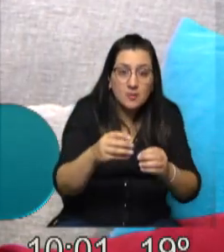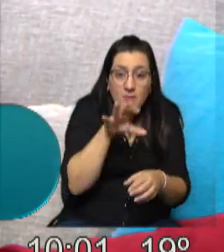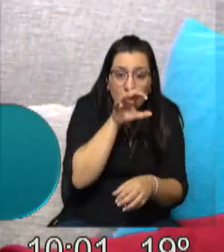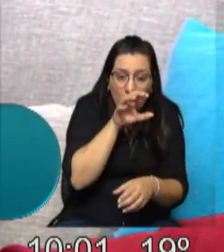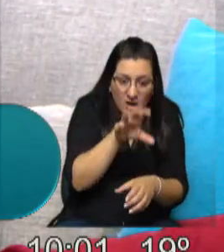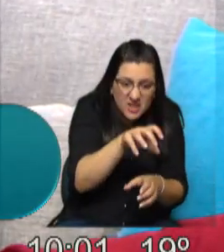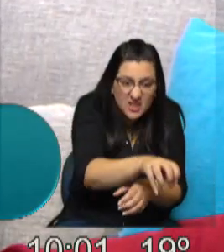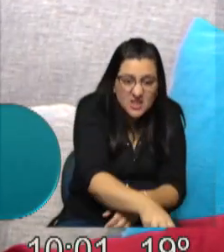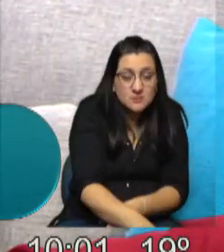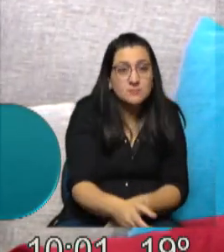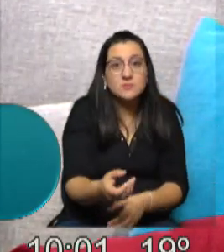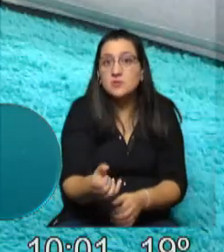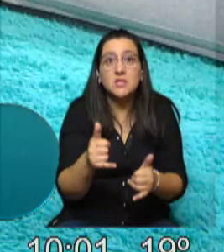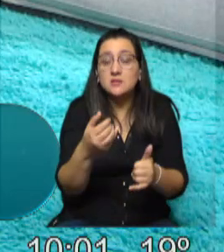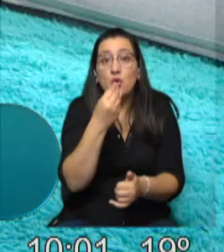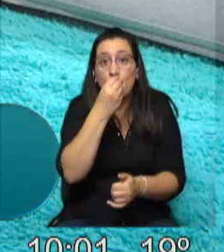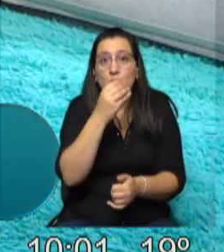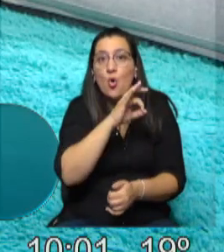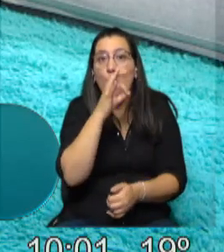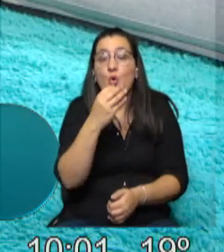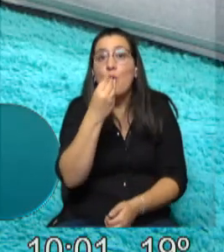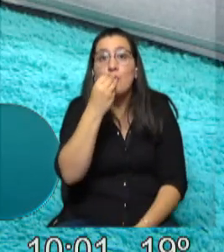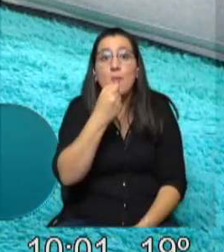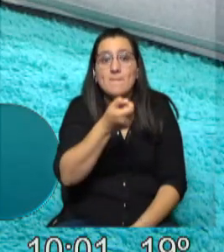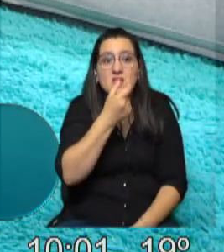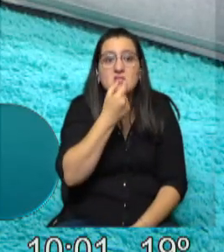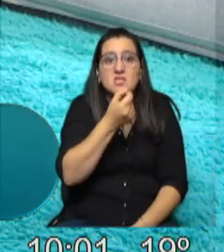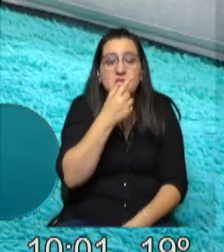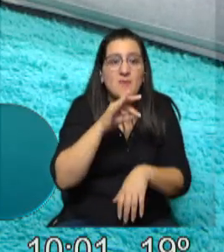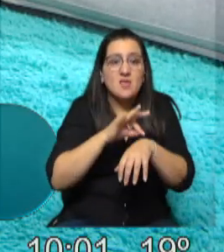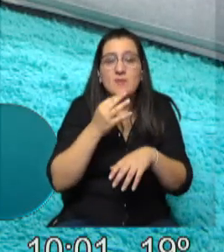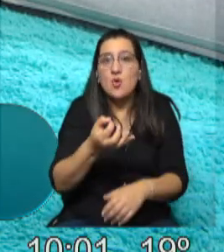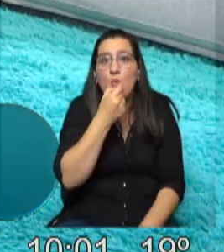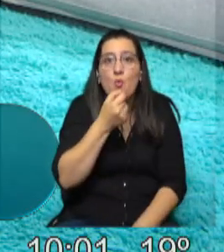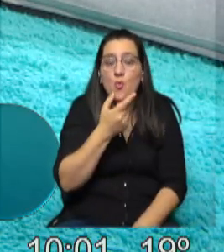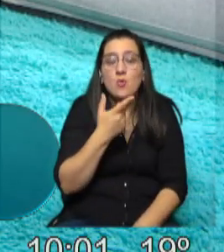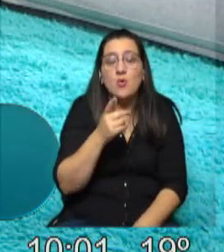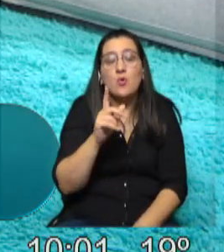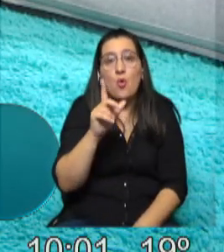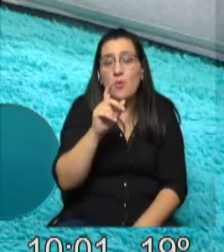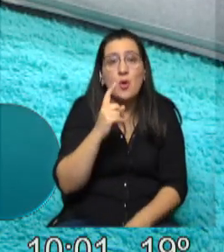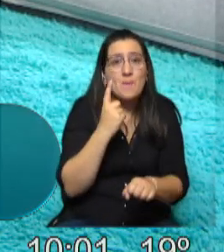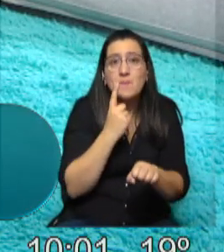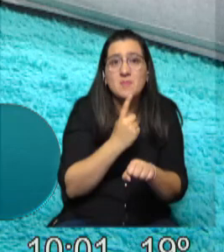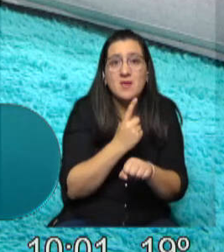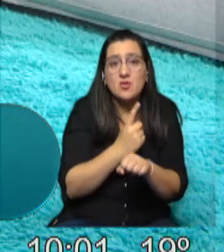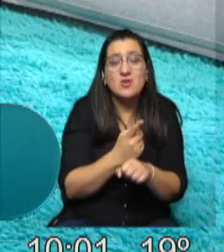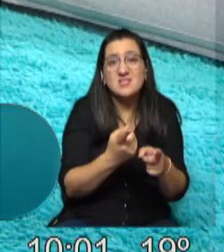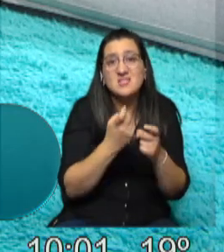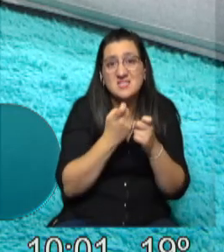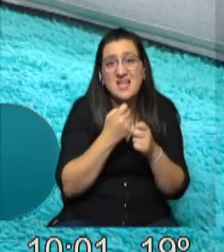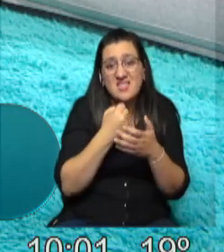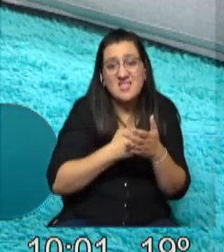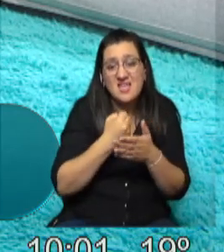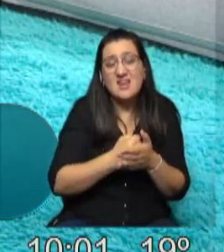O se comió un blister de ibuprofeno. O más allá de llevarlo al veterinario y todo lo demás, generarle el. Sal